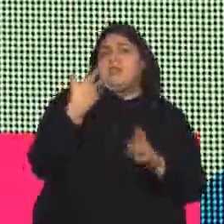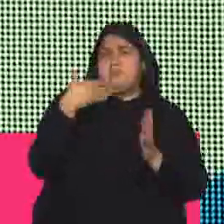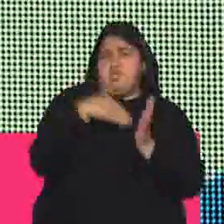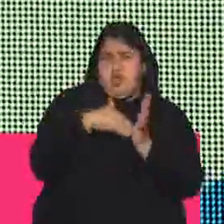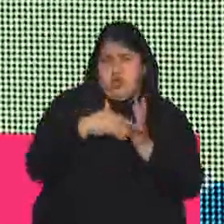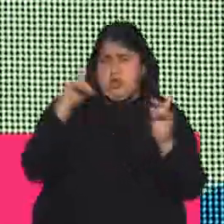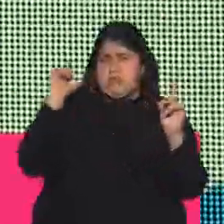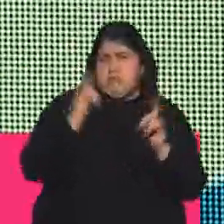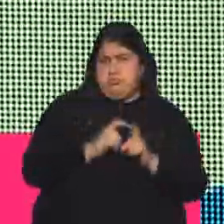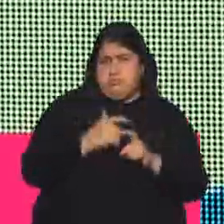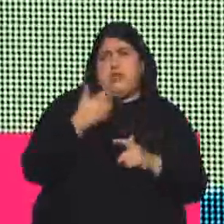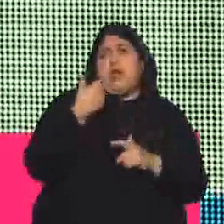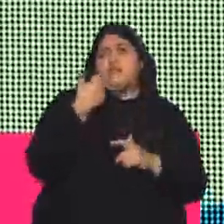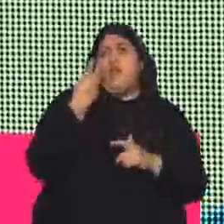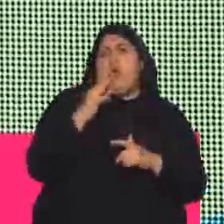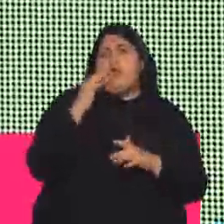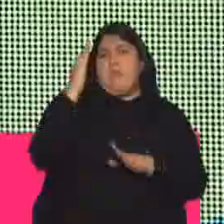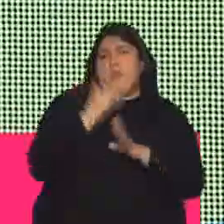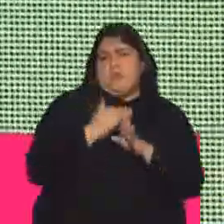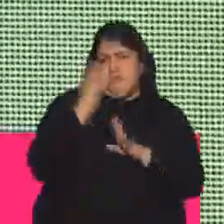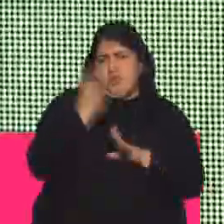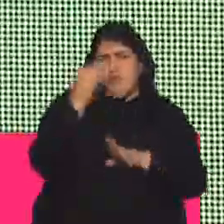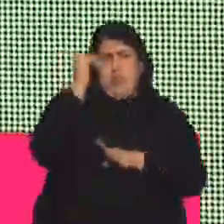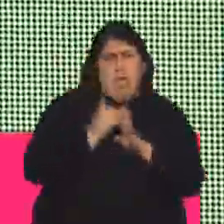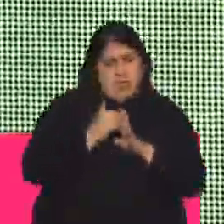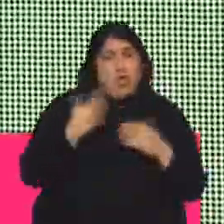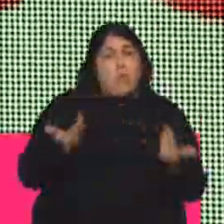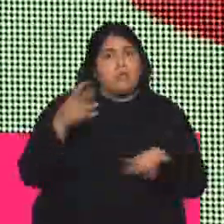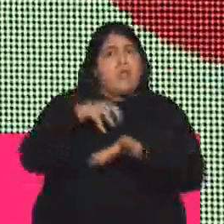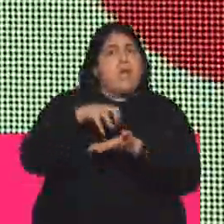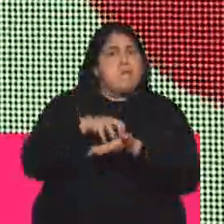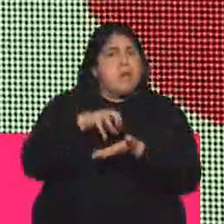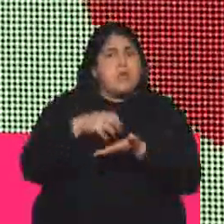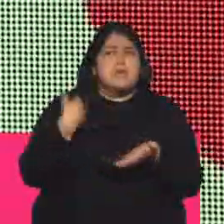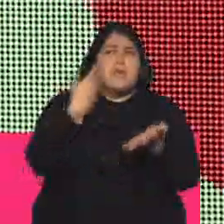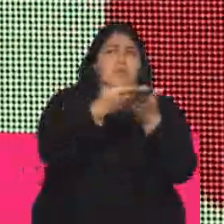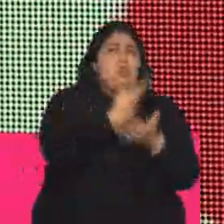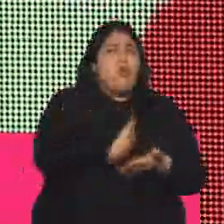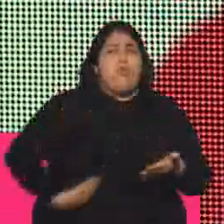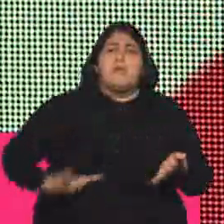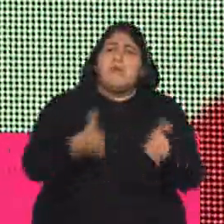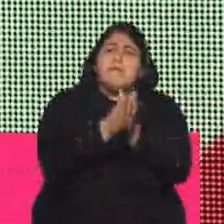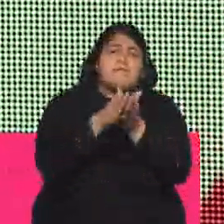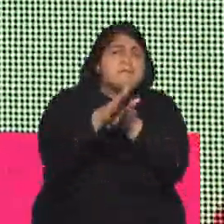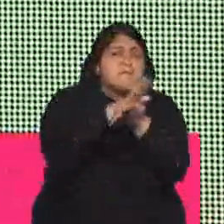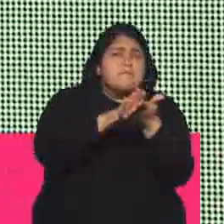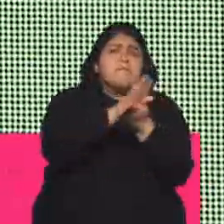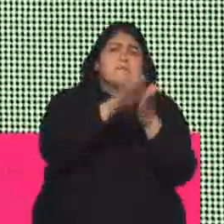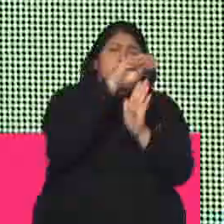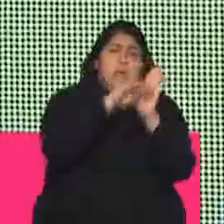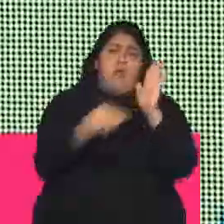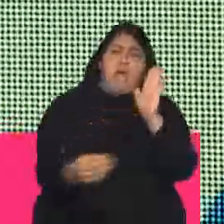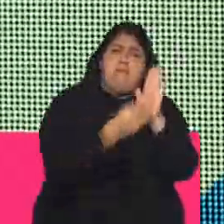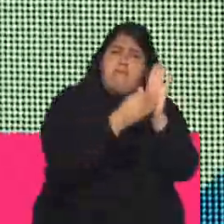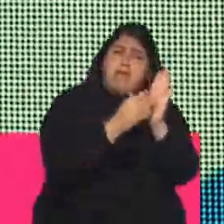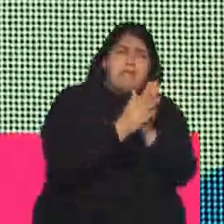cayó la venta de celulares. Muchísimo. Por eso es que las compañías de celulares le pidieron al gobierno, por favor, incluinos, mira lo que cayó la